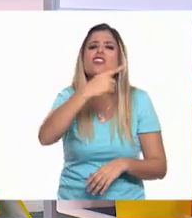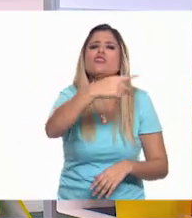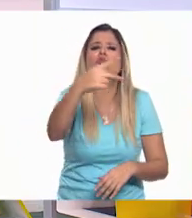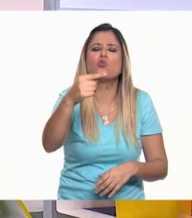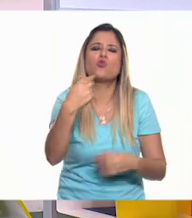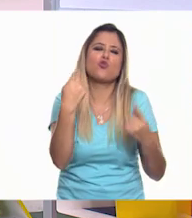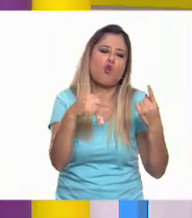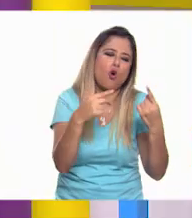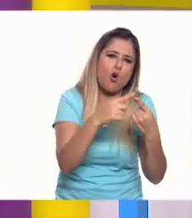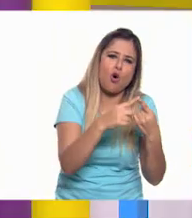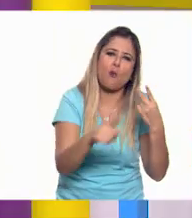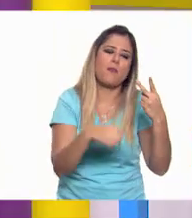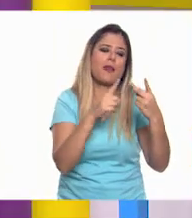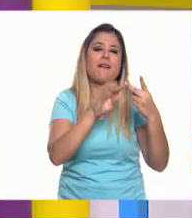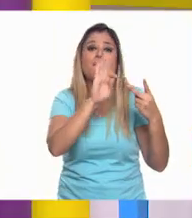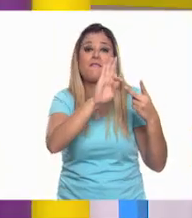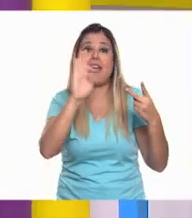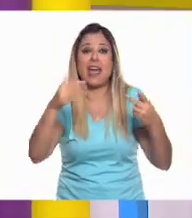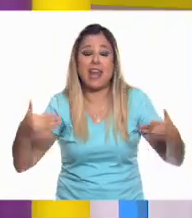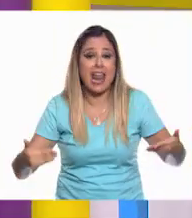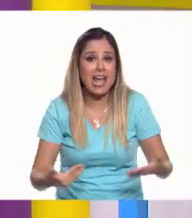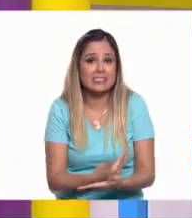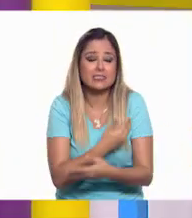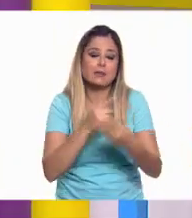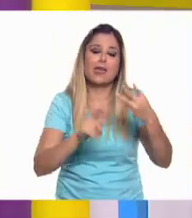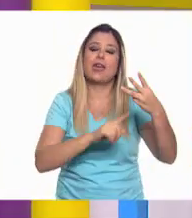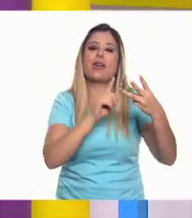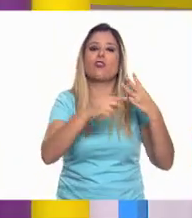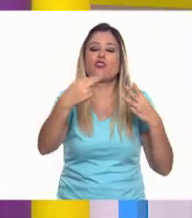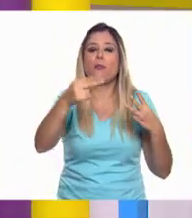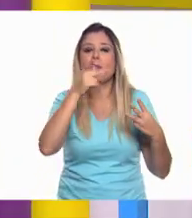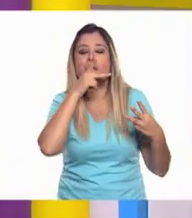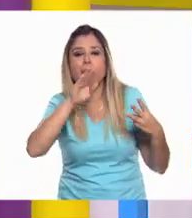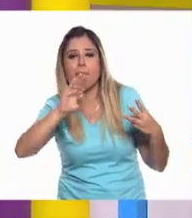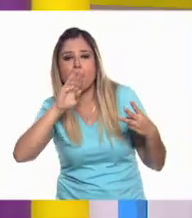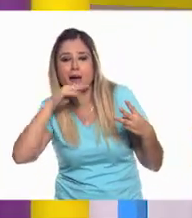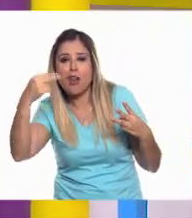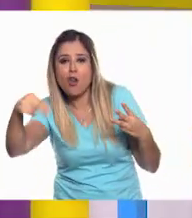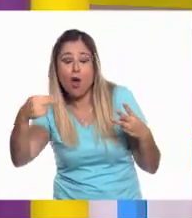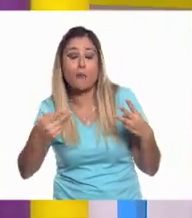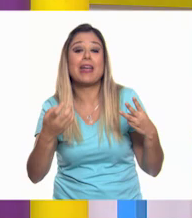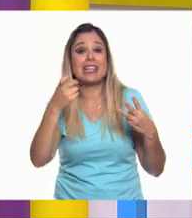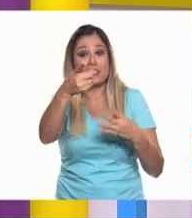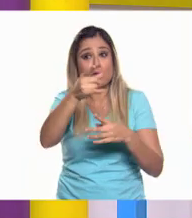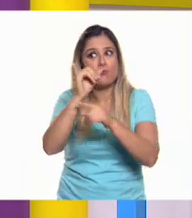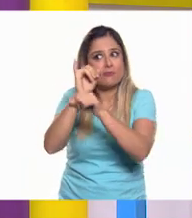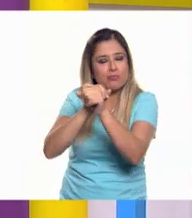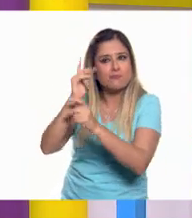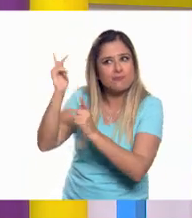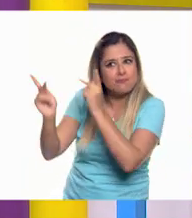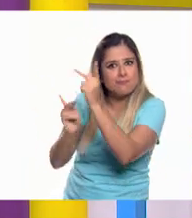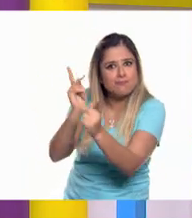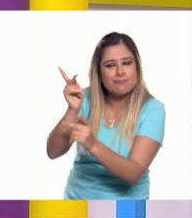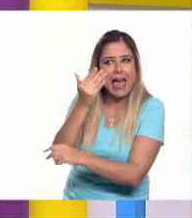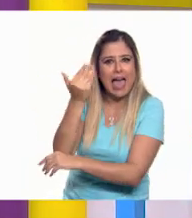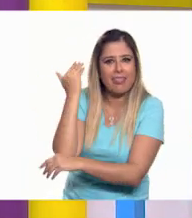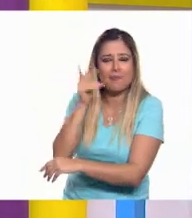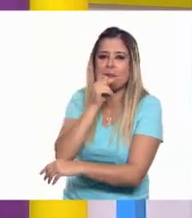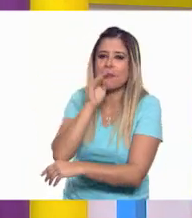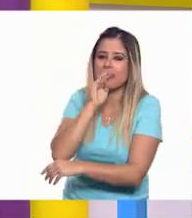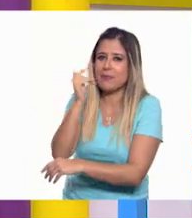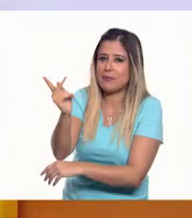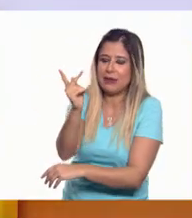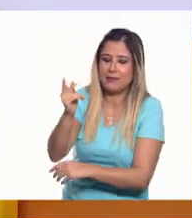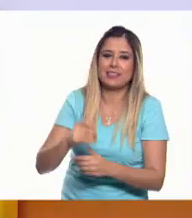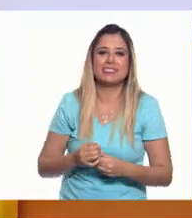tu nombre, tu fecha de nacimiento, el nombre de tus papás. Así que tenemos tiempo para ir consultando todos esos datos. Ya